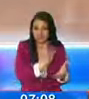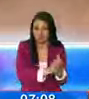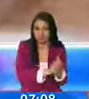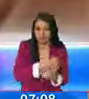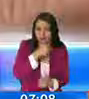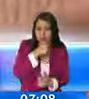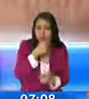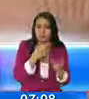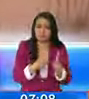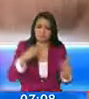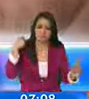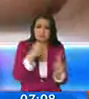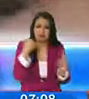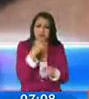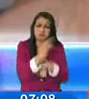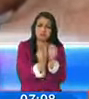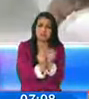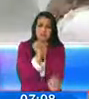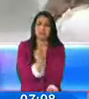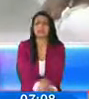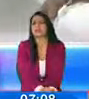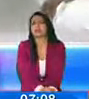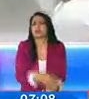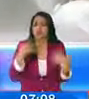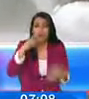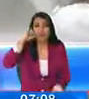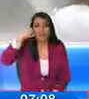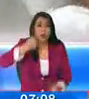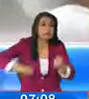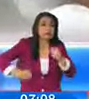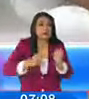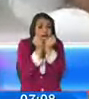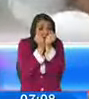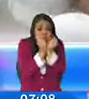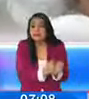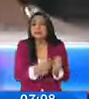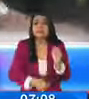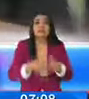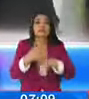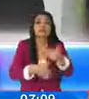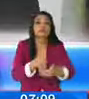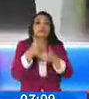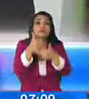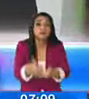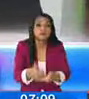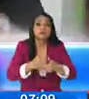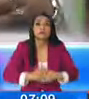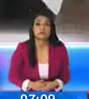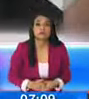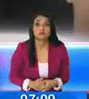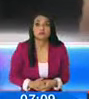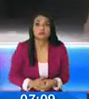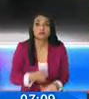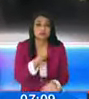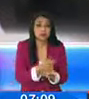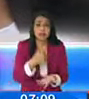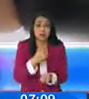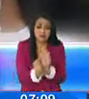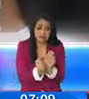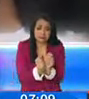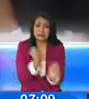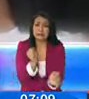golpeado y maniatado. Recuerda los momentos de angustia de cómo logró zafarse para pedir ayuda. Que estaba amarrado así. Vengo